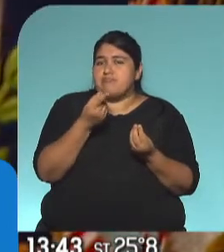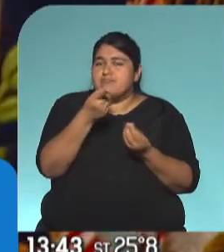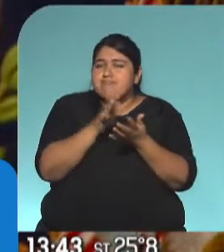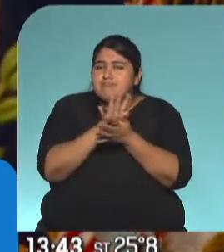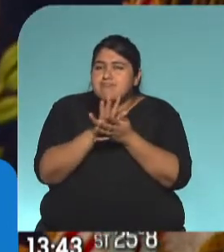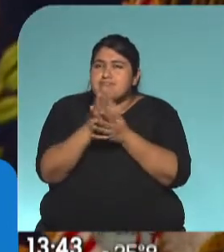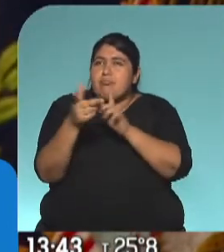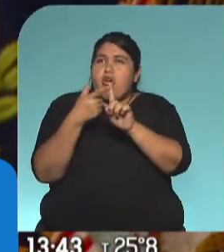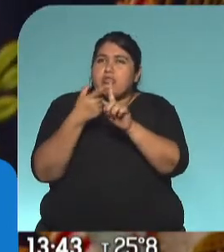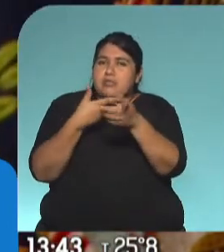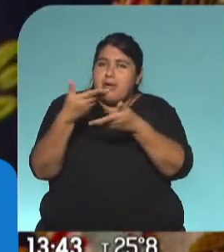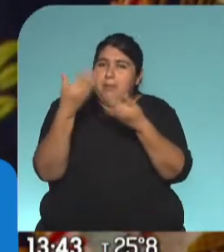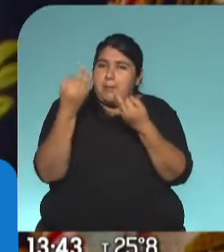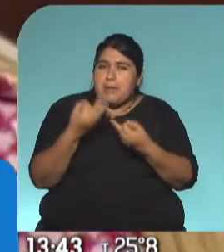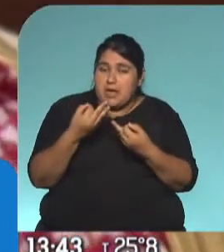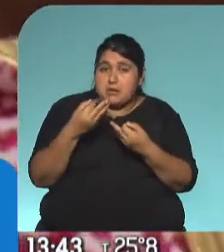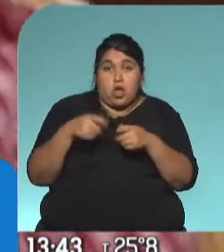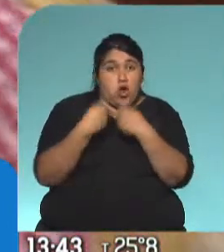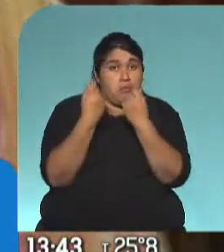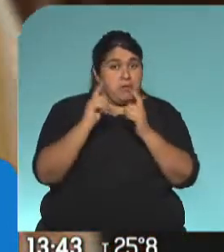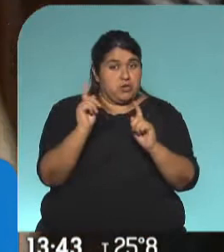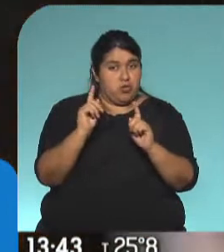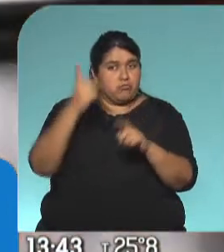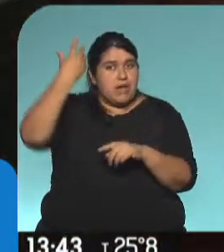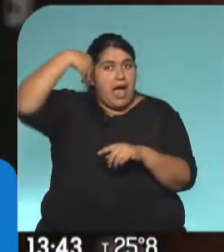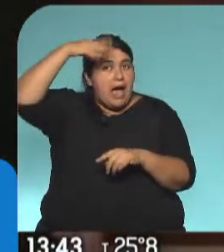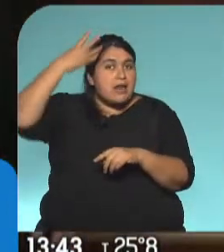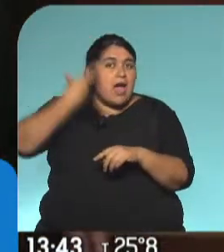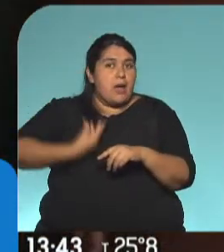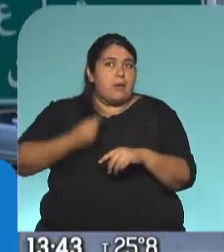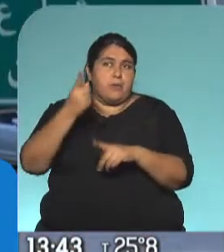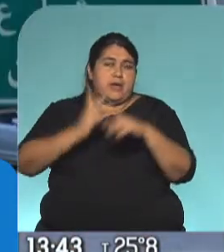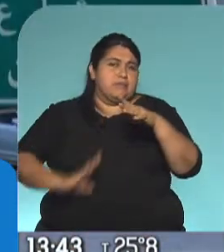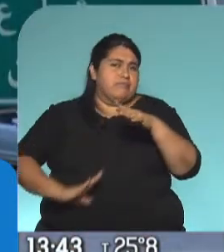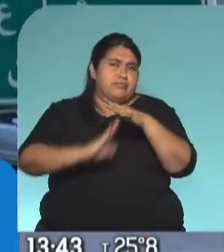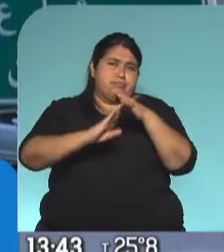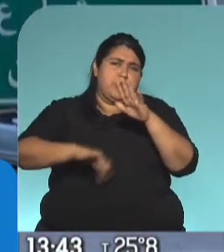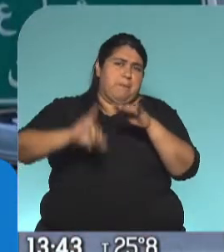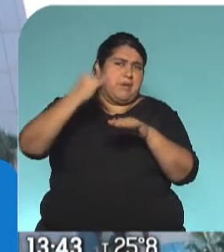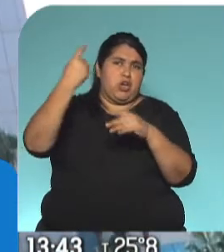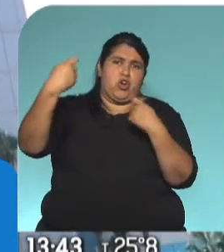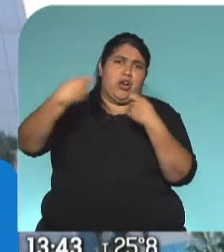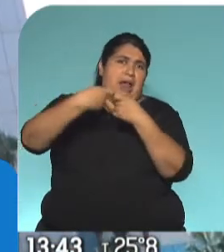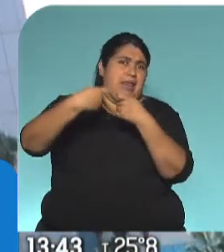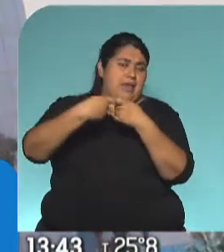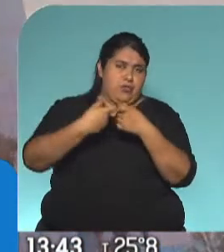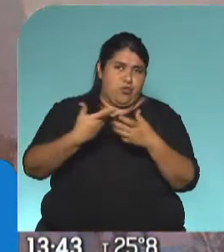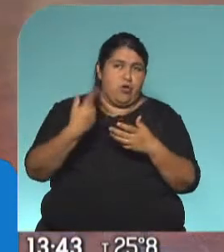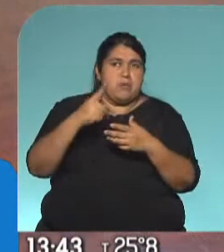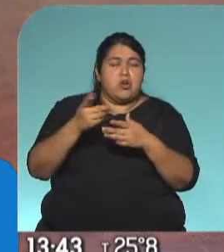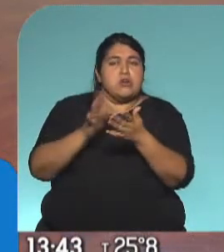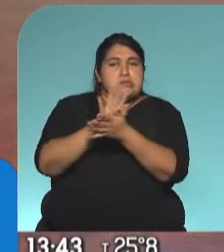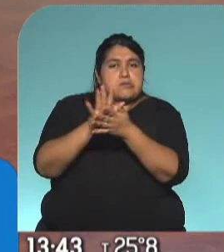relación con Arabia Saudita, sin romperla, porque Arabia Saudita fue, es y seguirá siendo un aliado estratégico de Estados Unidos en Medio Oriente.